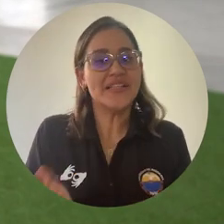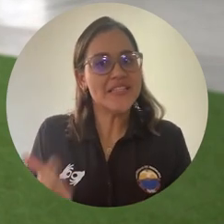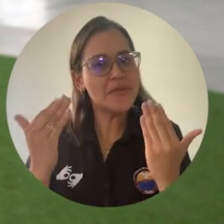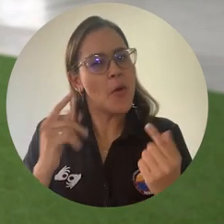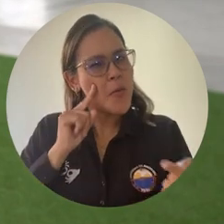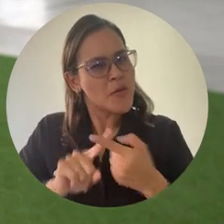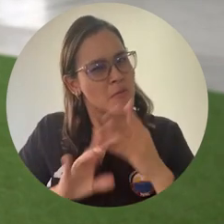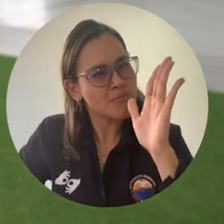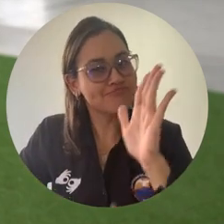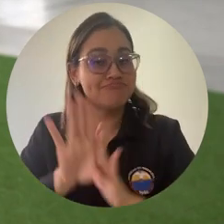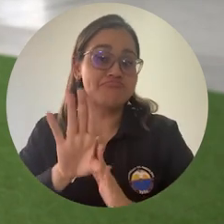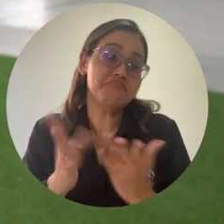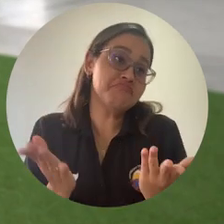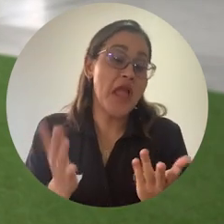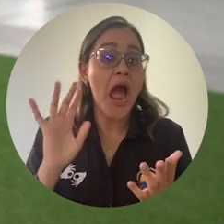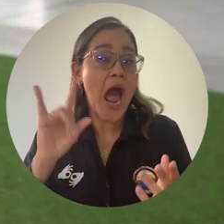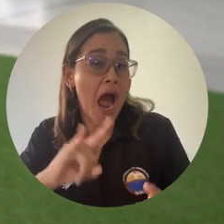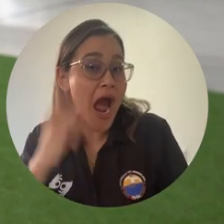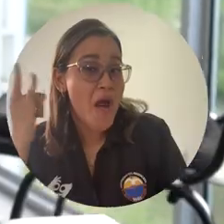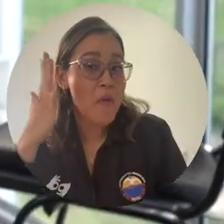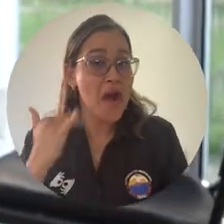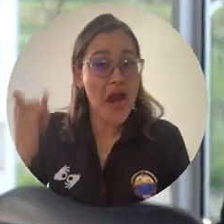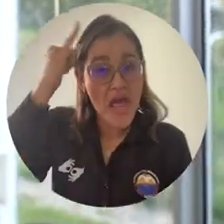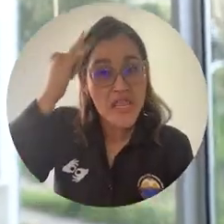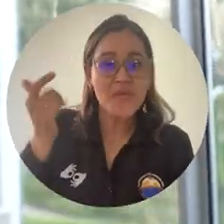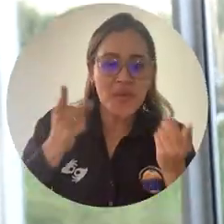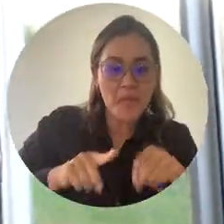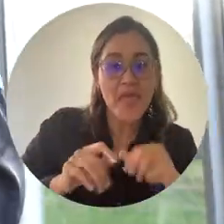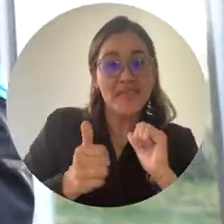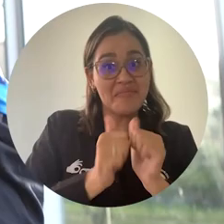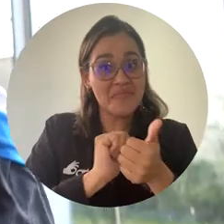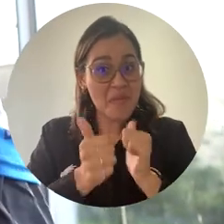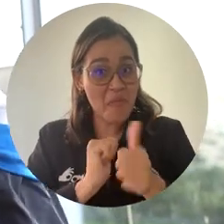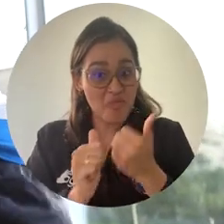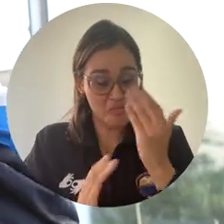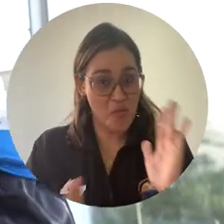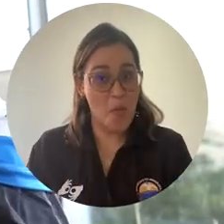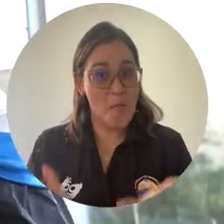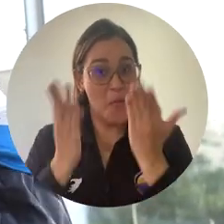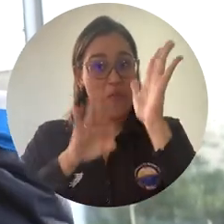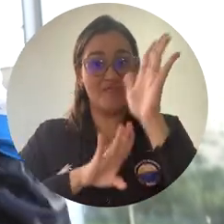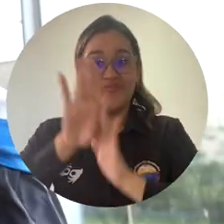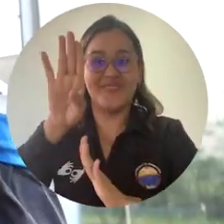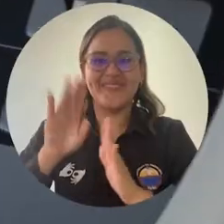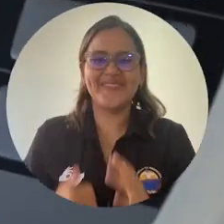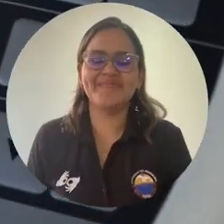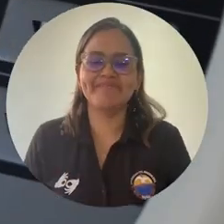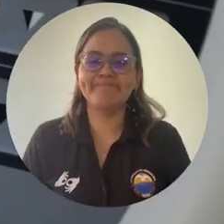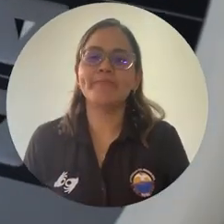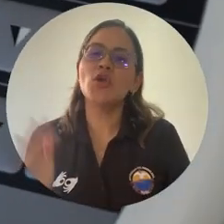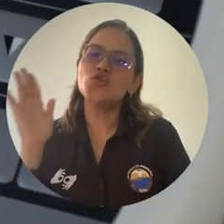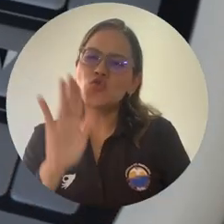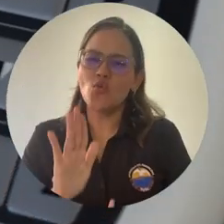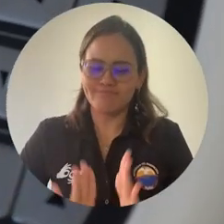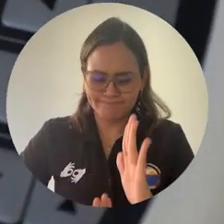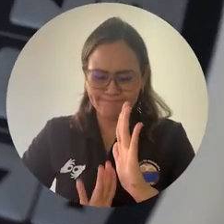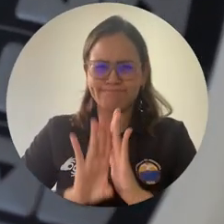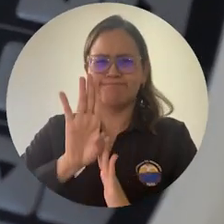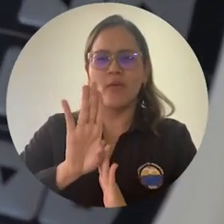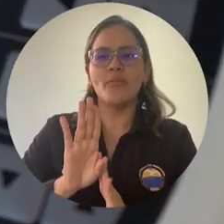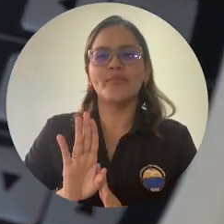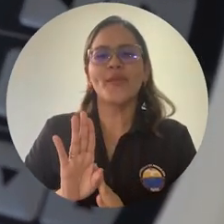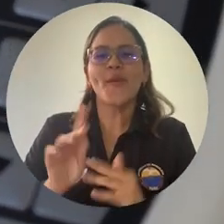día y obtener nuevos logros, ya sea académicamente o deportivos. En el desarrollo tanto